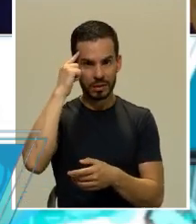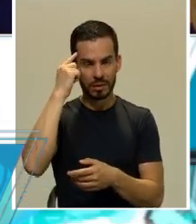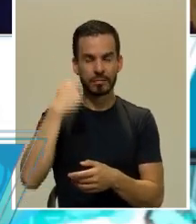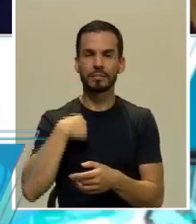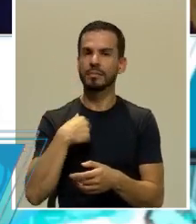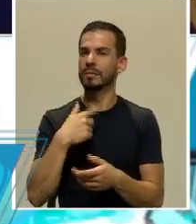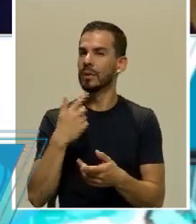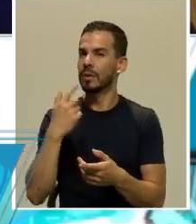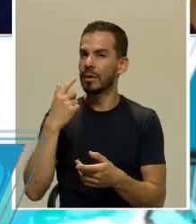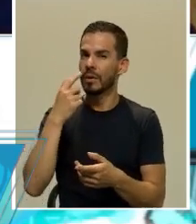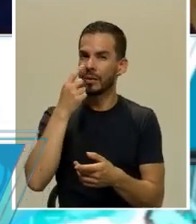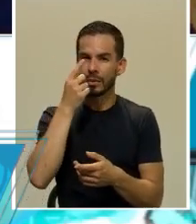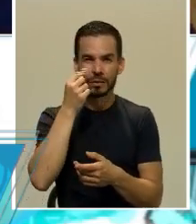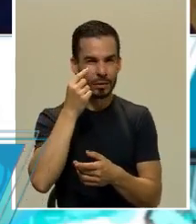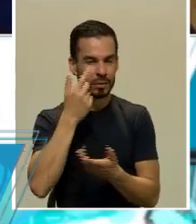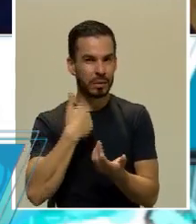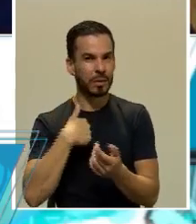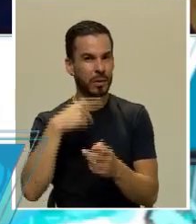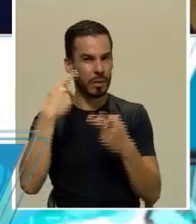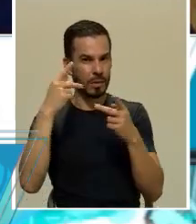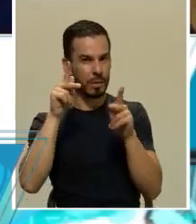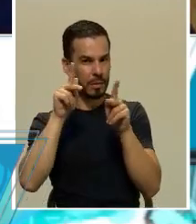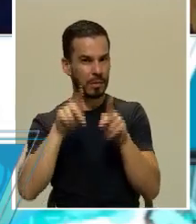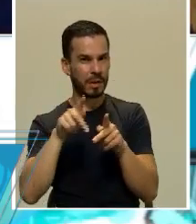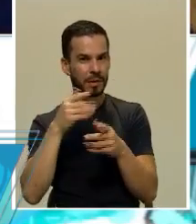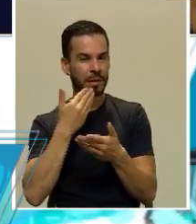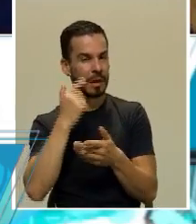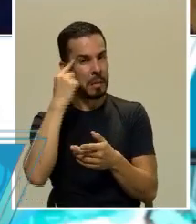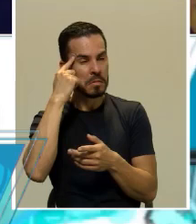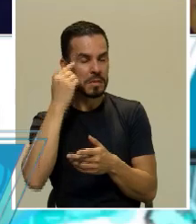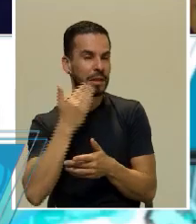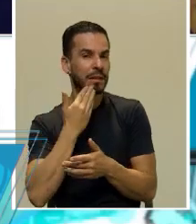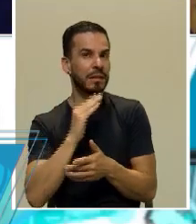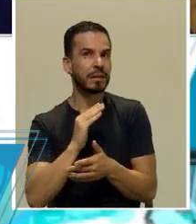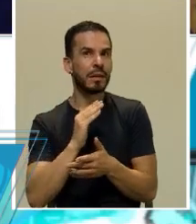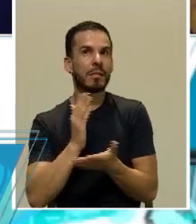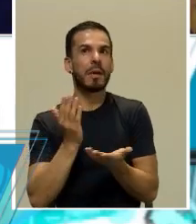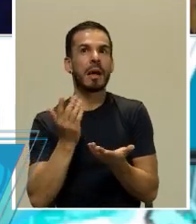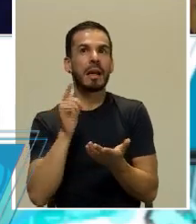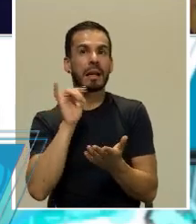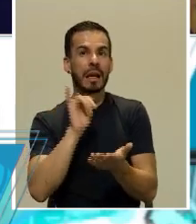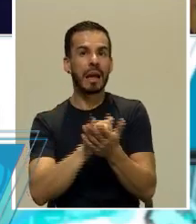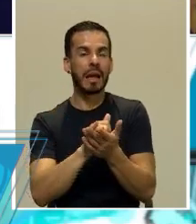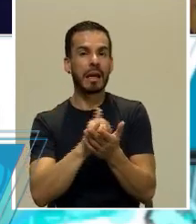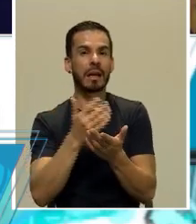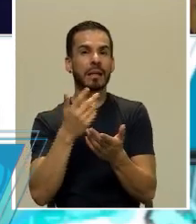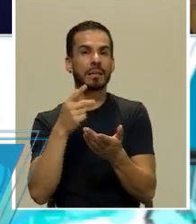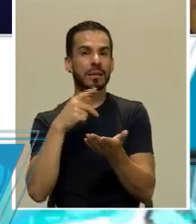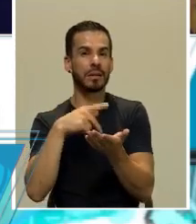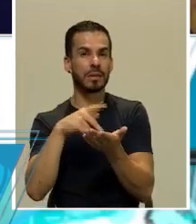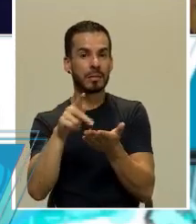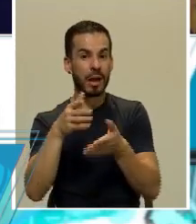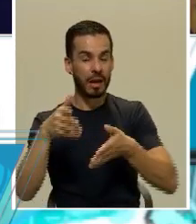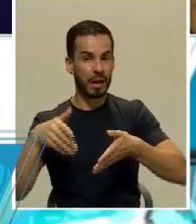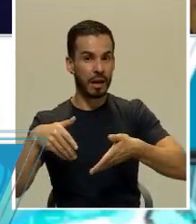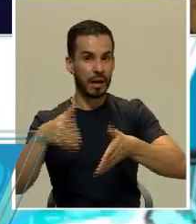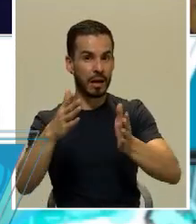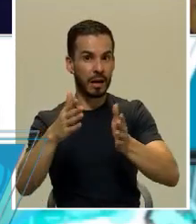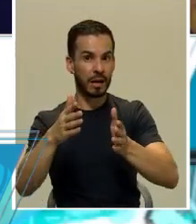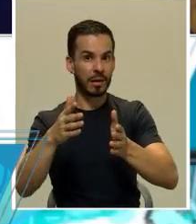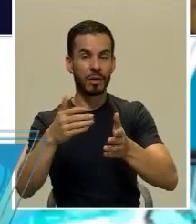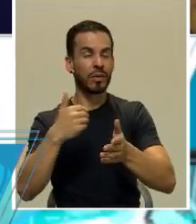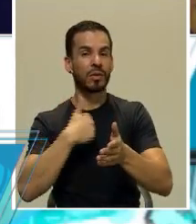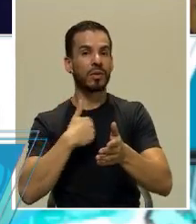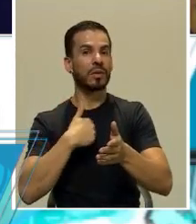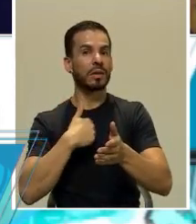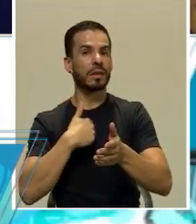sospecho, porque soy una persona mal pensada, que estos subsidios a las carreteras